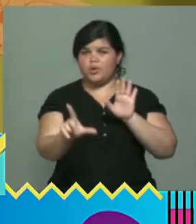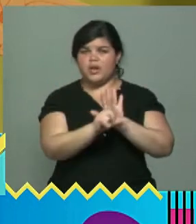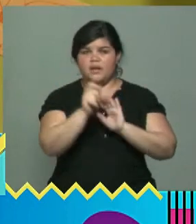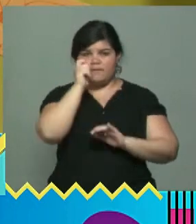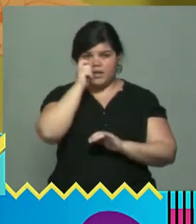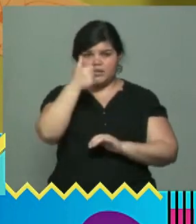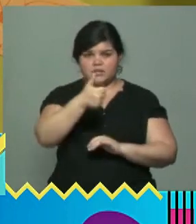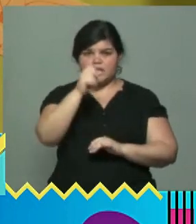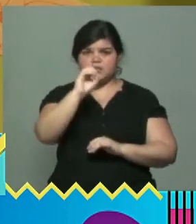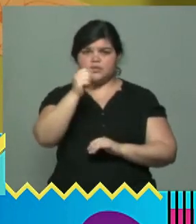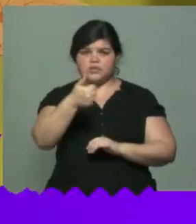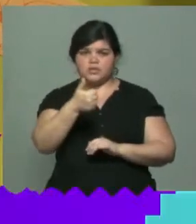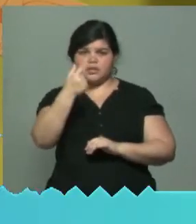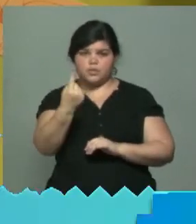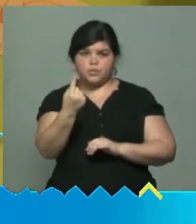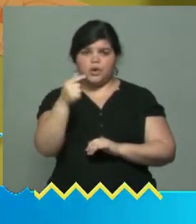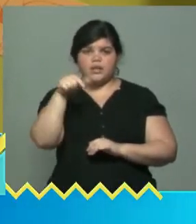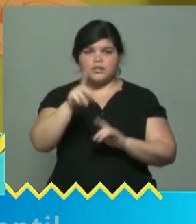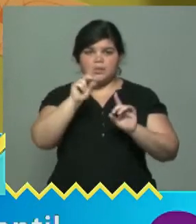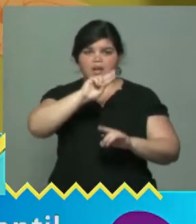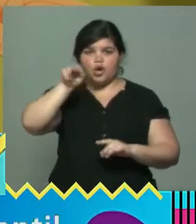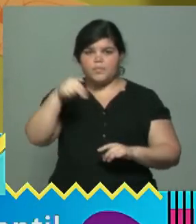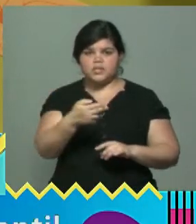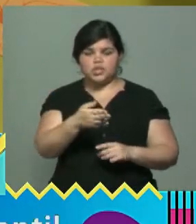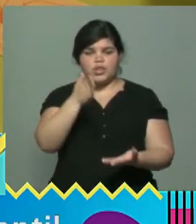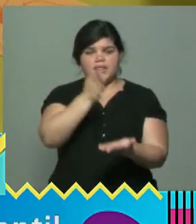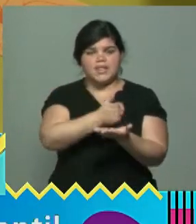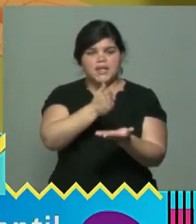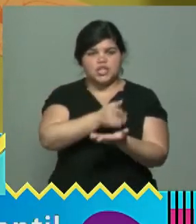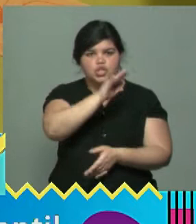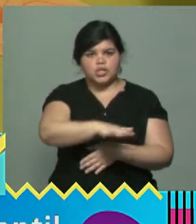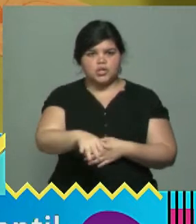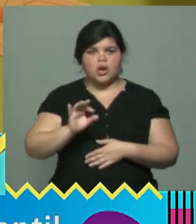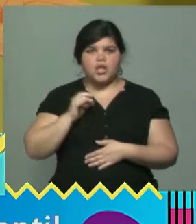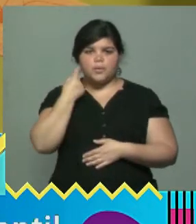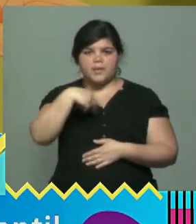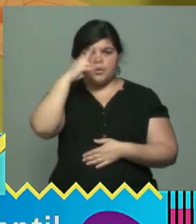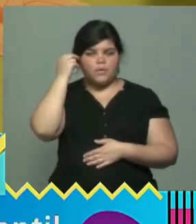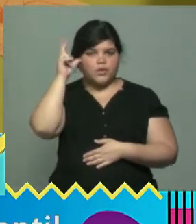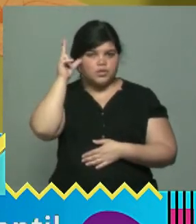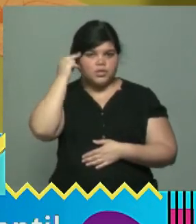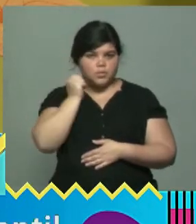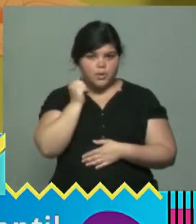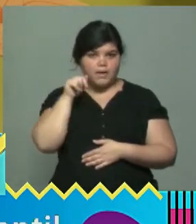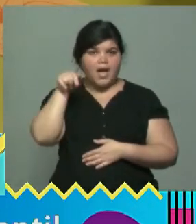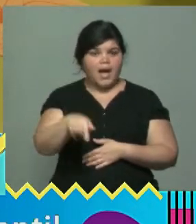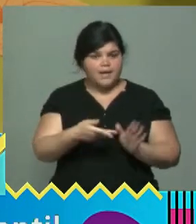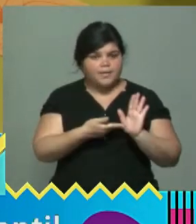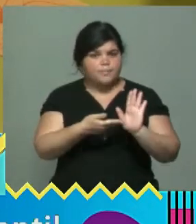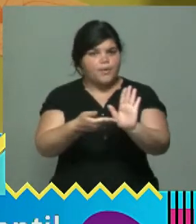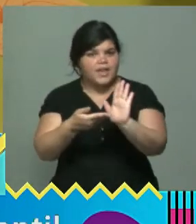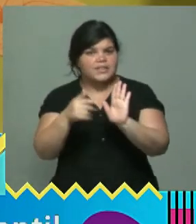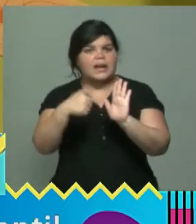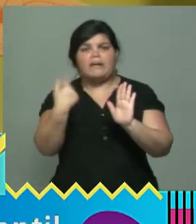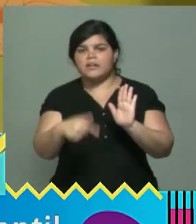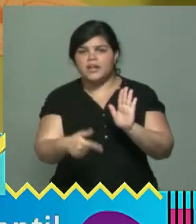y también con la Convención Internacional de los Derechos del Niño en el año 1989 se comienza a visibilizar esto de la